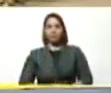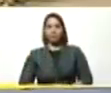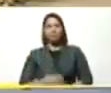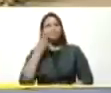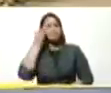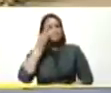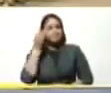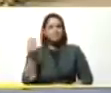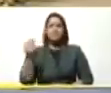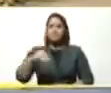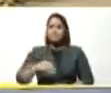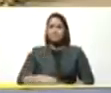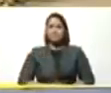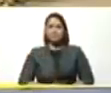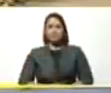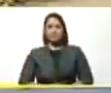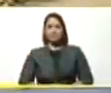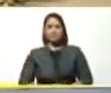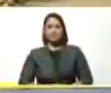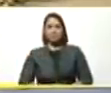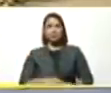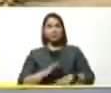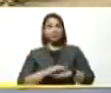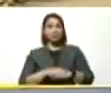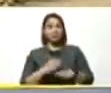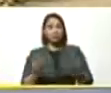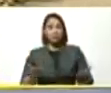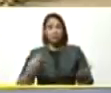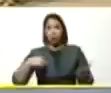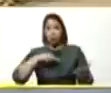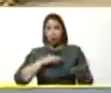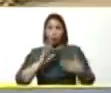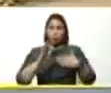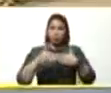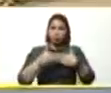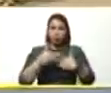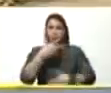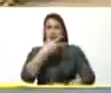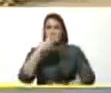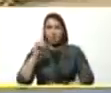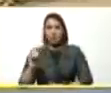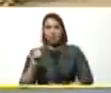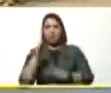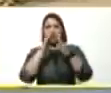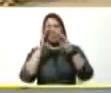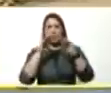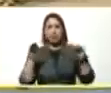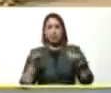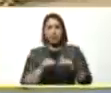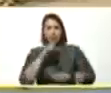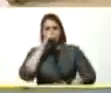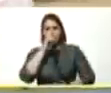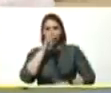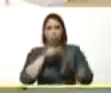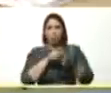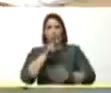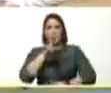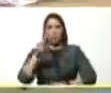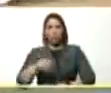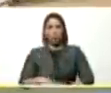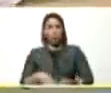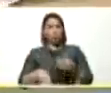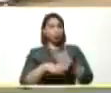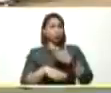creo que va a ser más. Porque estamos cerrando hoy 30 de diciembre el año 2021. Todavía nos